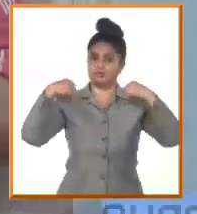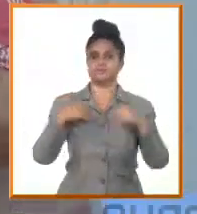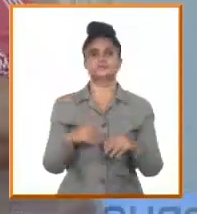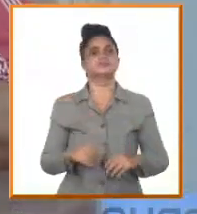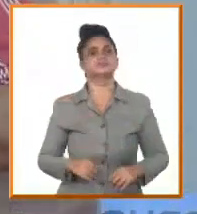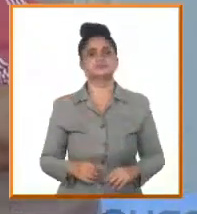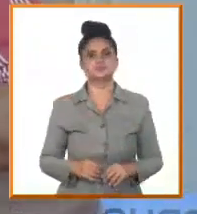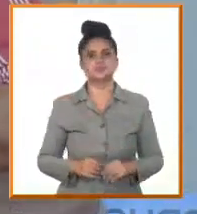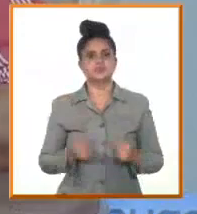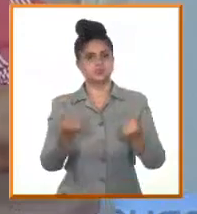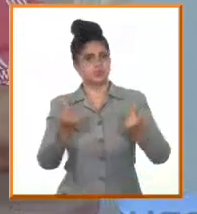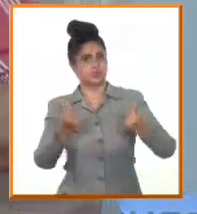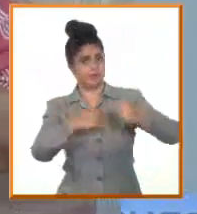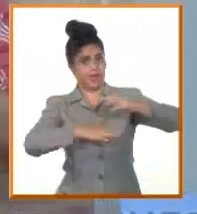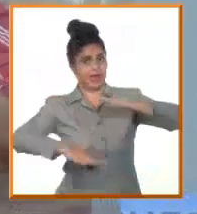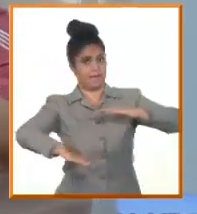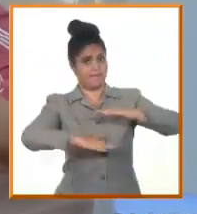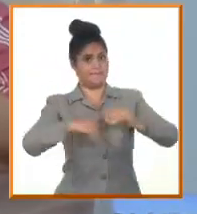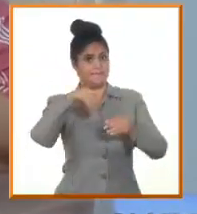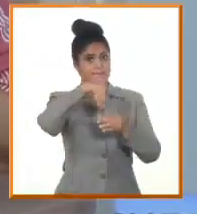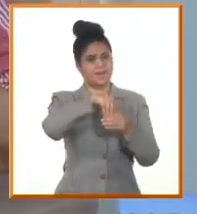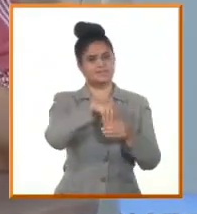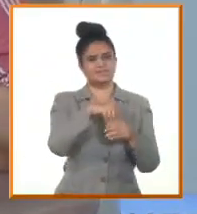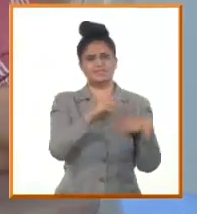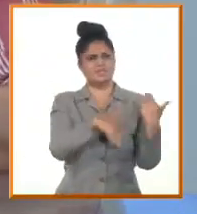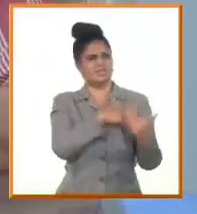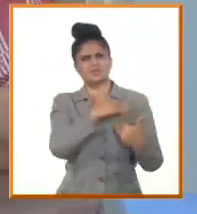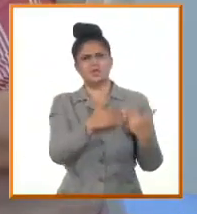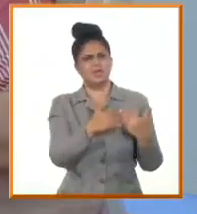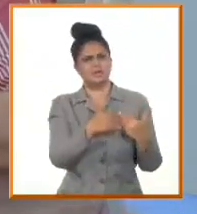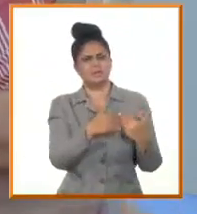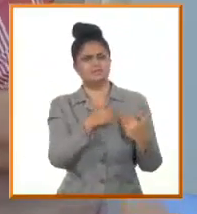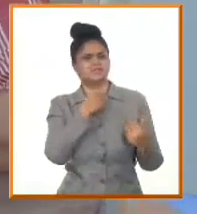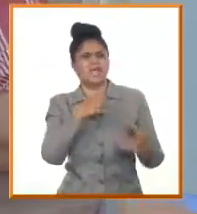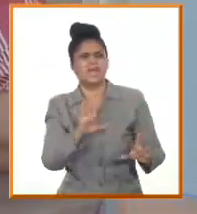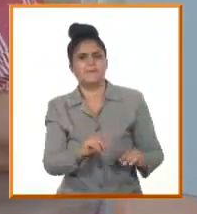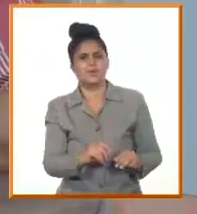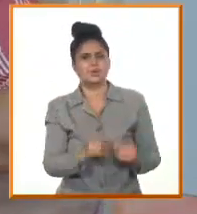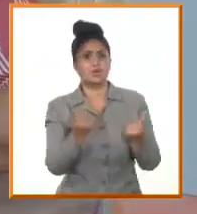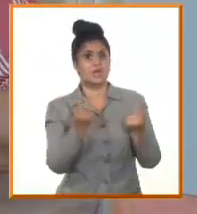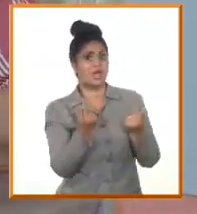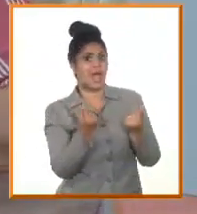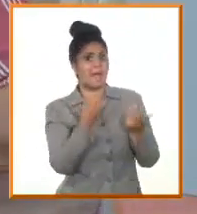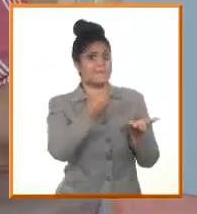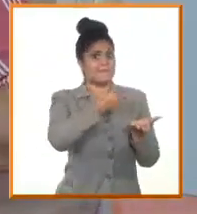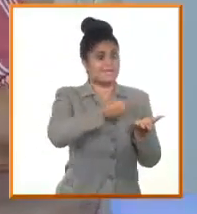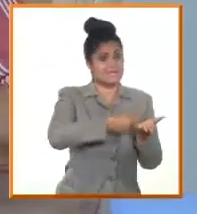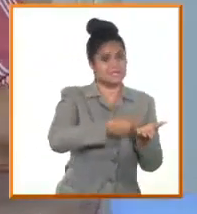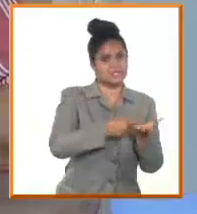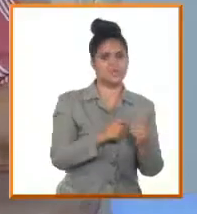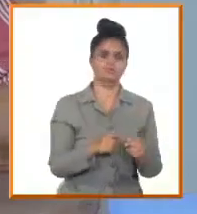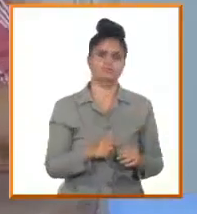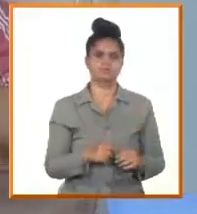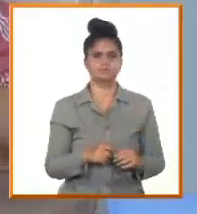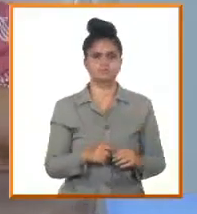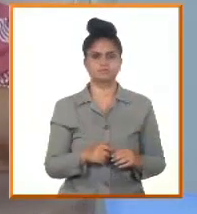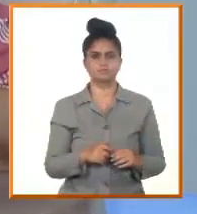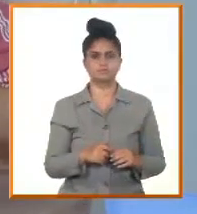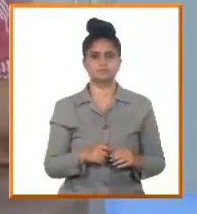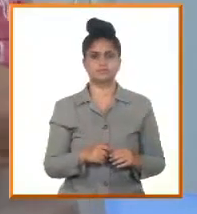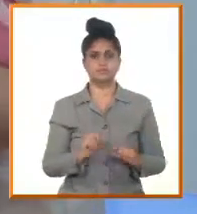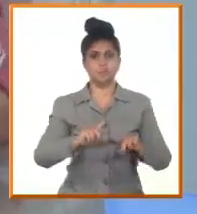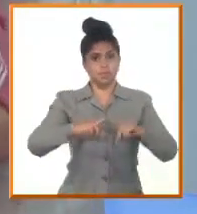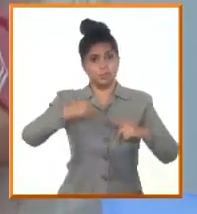microeconomía ha estado de algún modo distorsionada qué cosa sus precios por ejemplo los precios tienen que cumplir la función de medición y